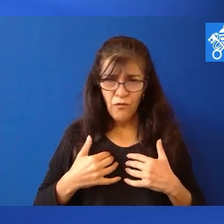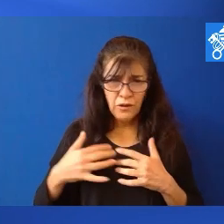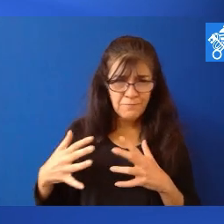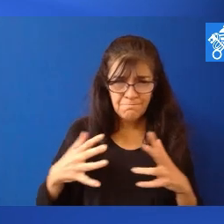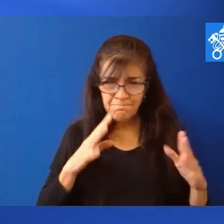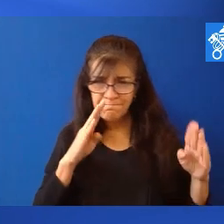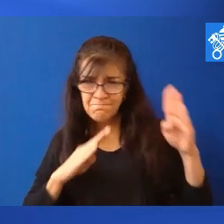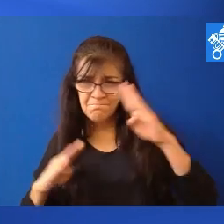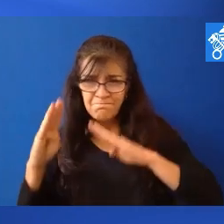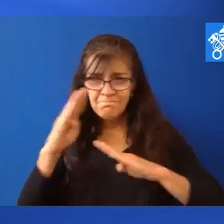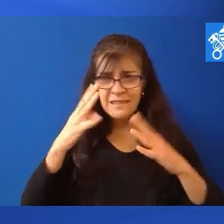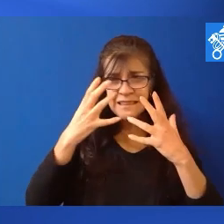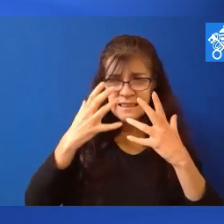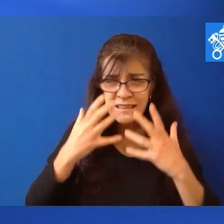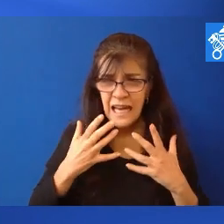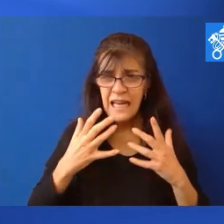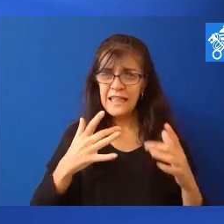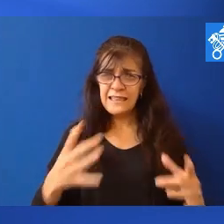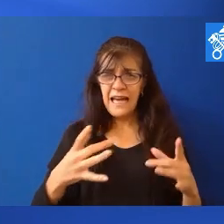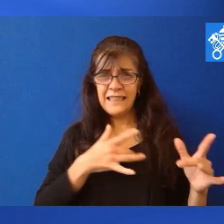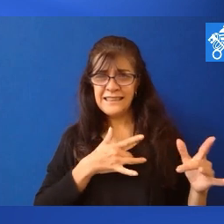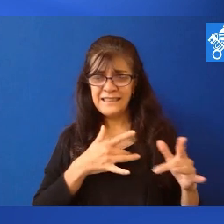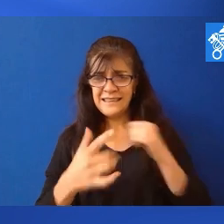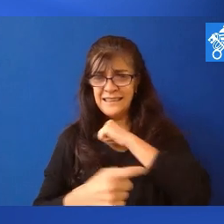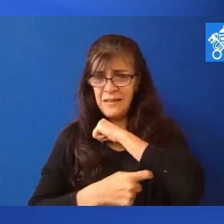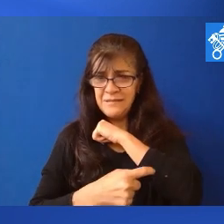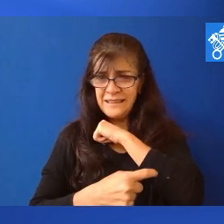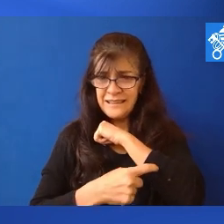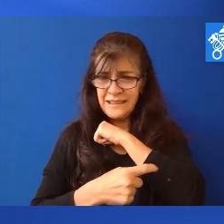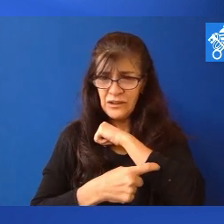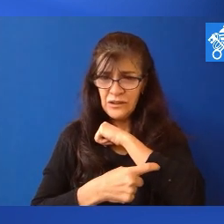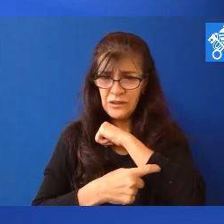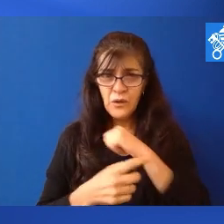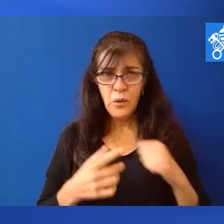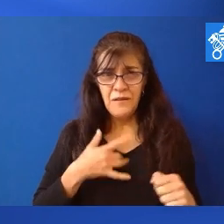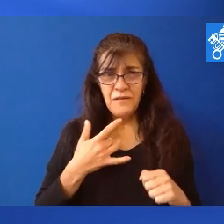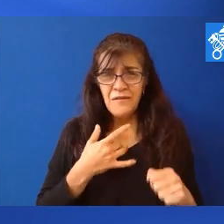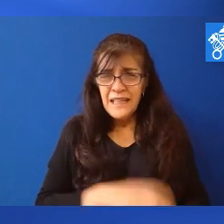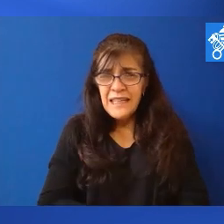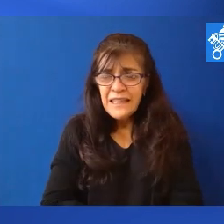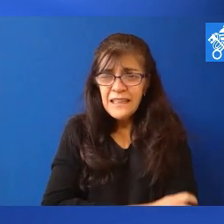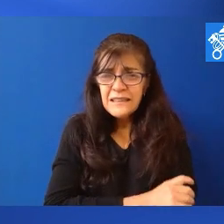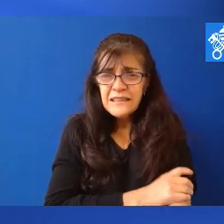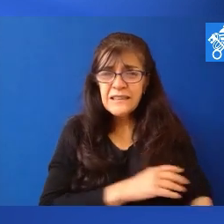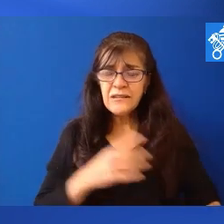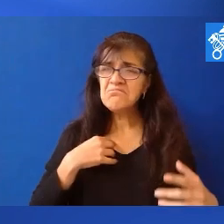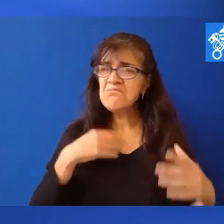por la turbación, la tristeza y las tentaciones, cuando sentimos que perdemos la esperanza y